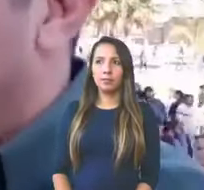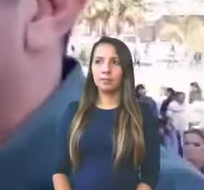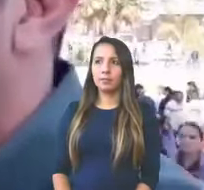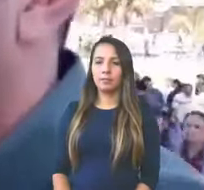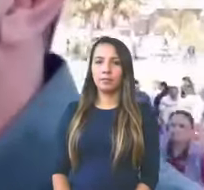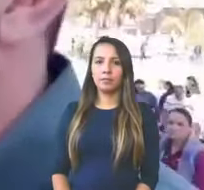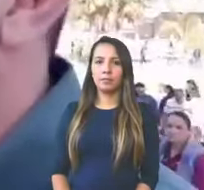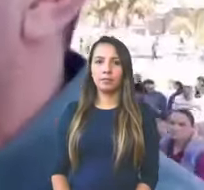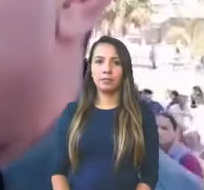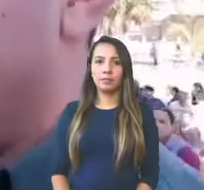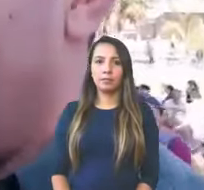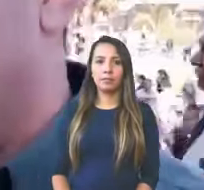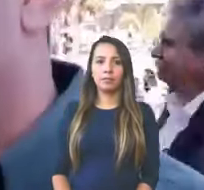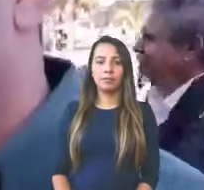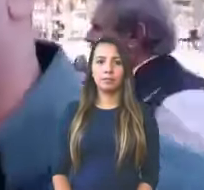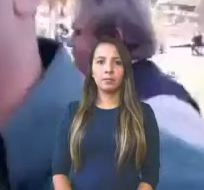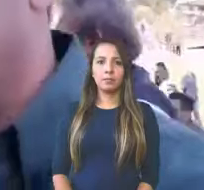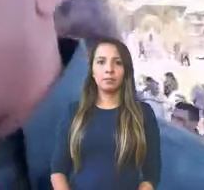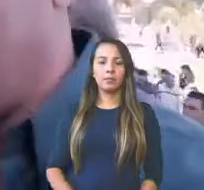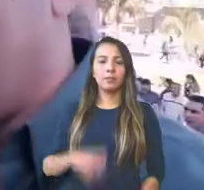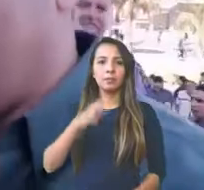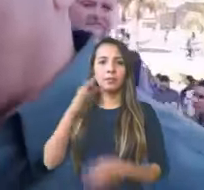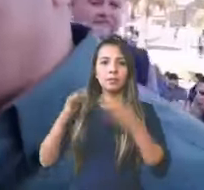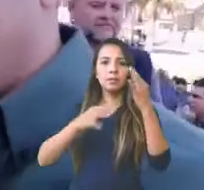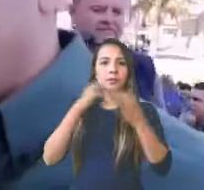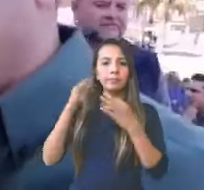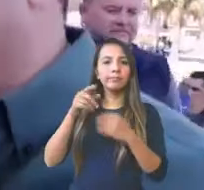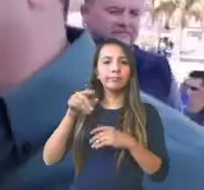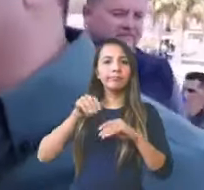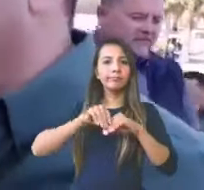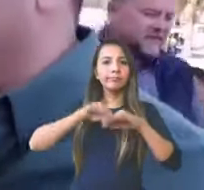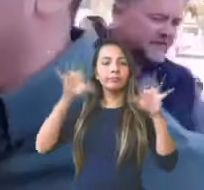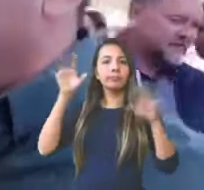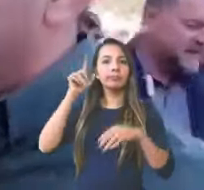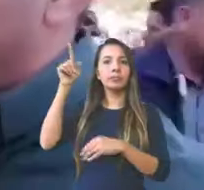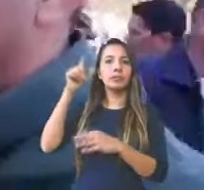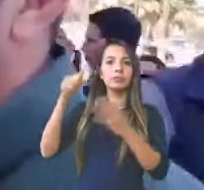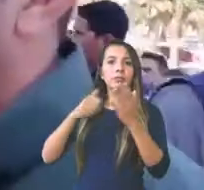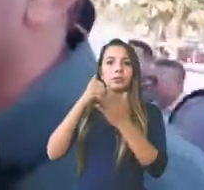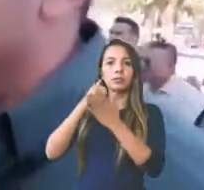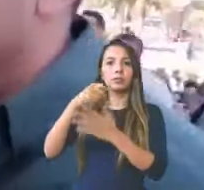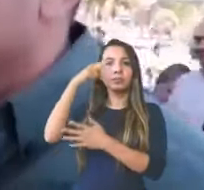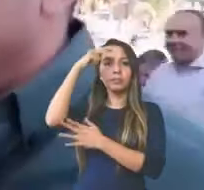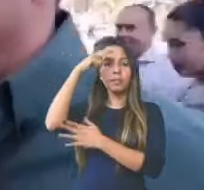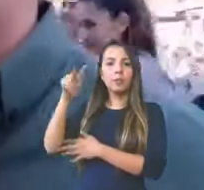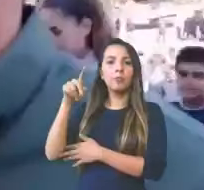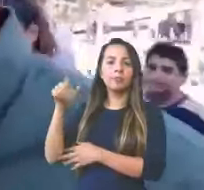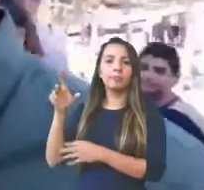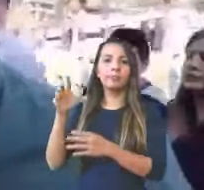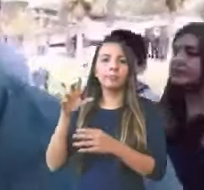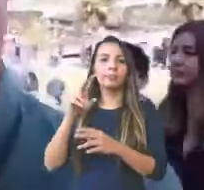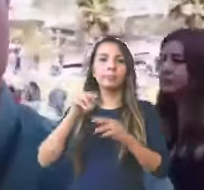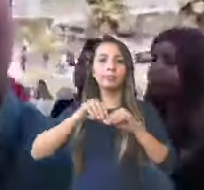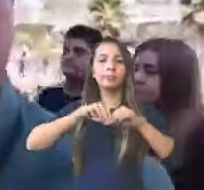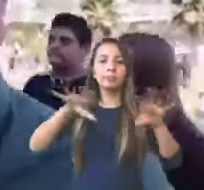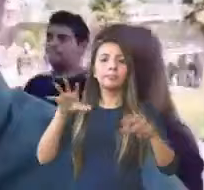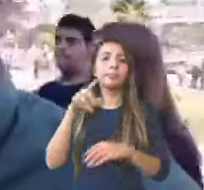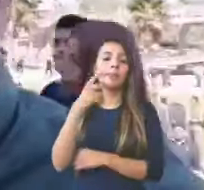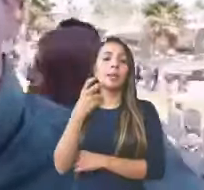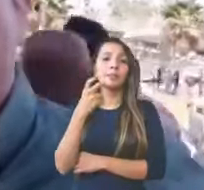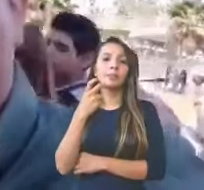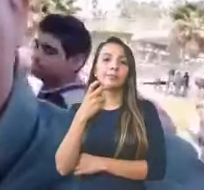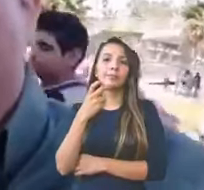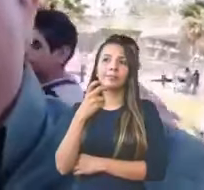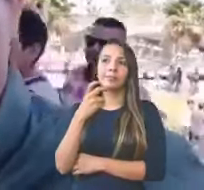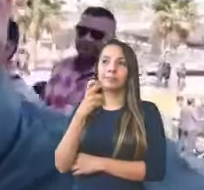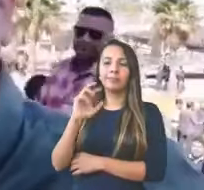allá. Que había más noticias allá en la Ciudad de México y que allá se había quedado. Eso. Como ya no lo veíamos aquí. Dije, no, ya se hizo allá,